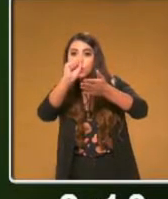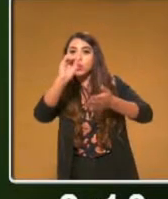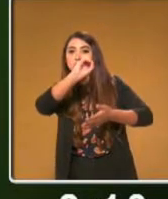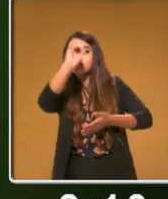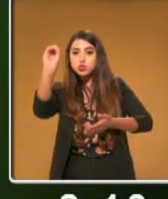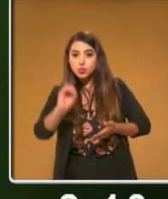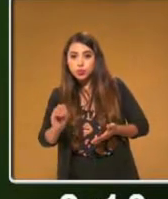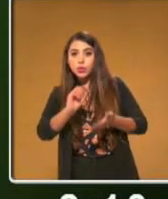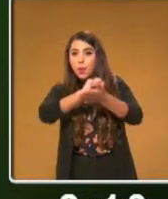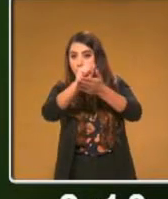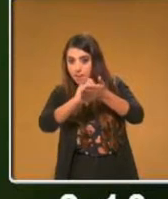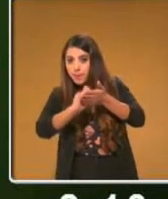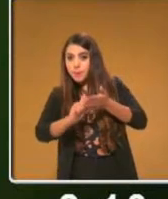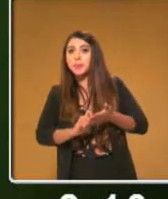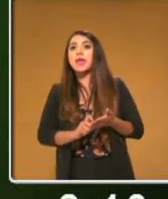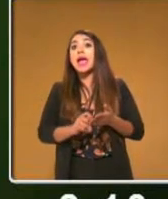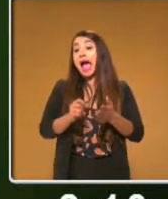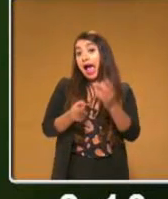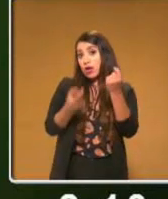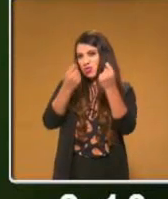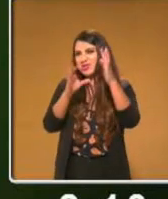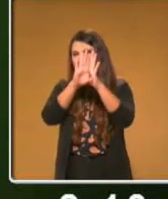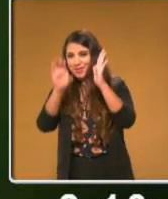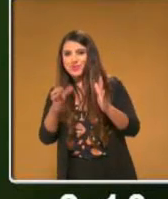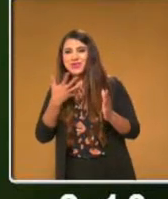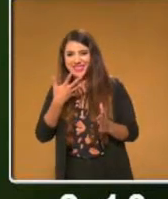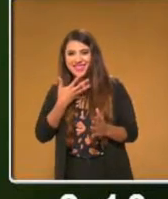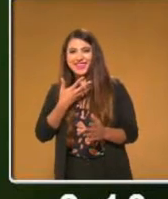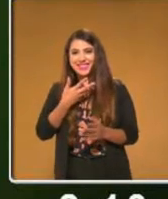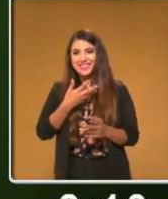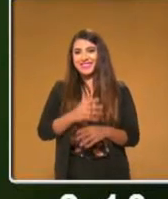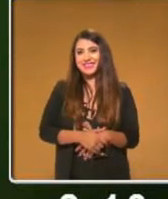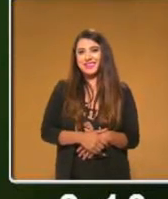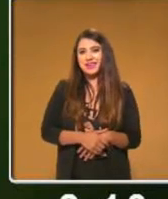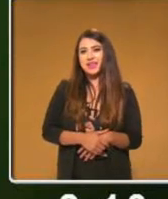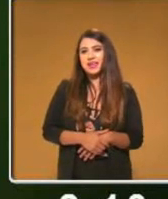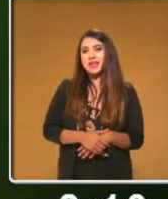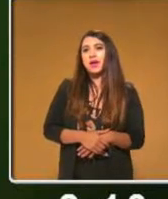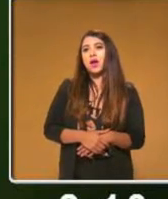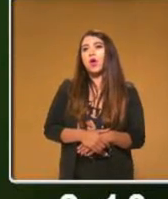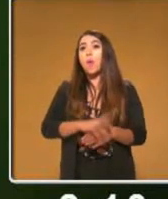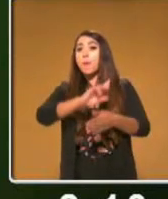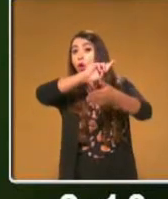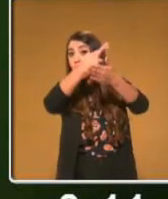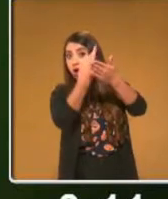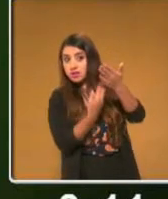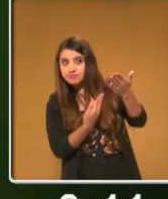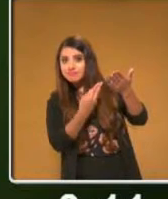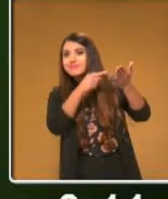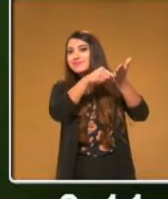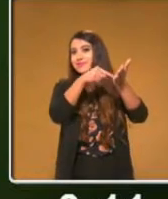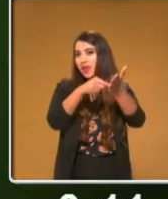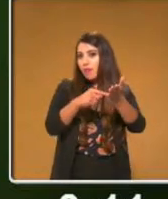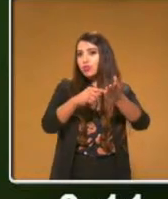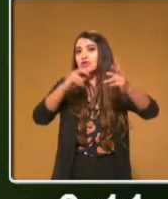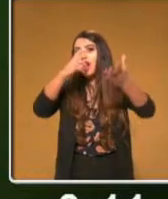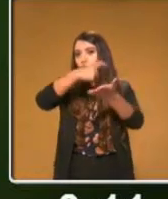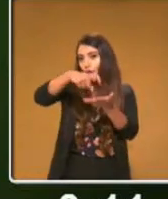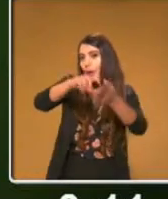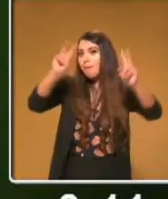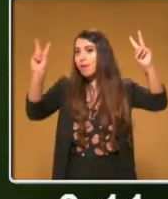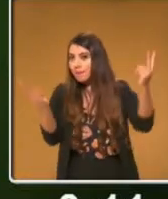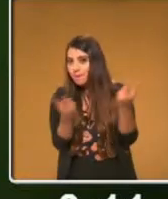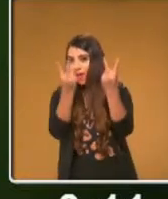algunos ejemplos que ya se los mencionaba al principio. Pagarés, recibos y contratos de contraventa, etcétera.